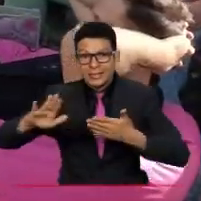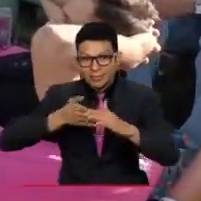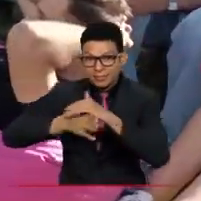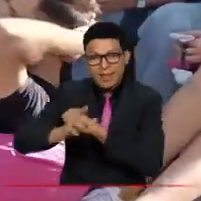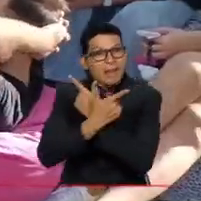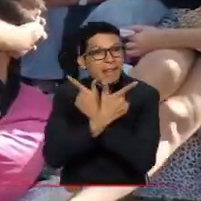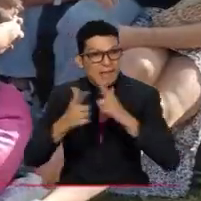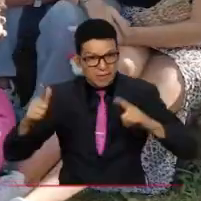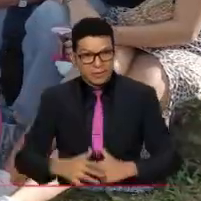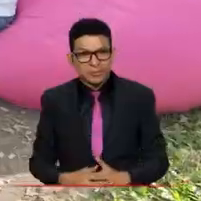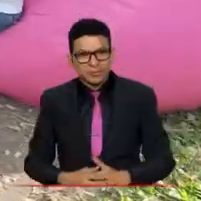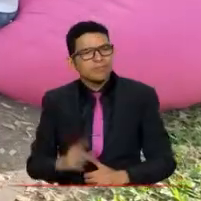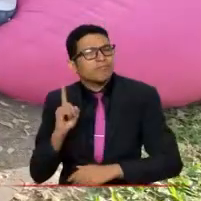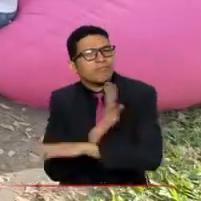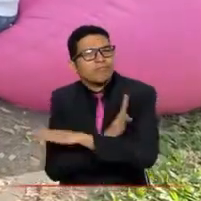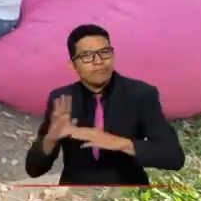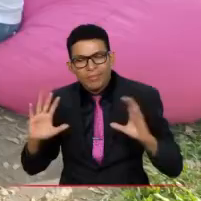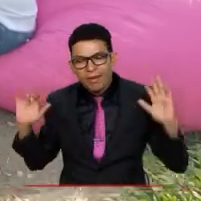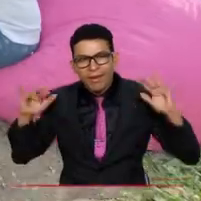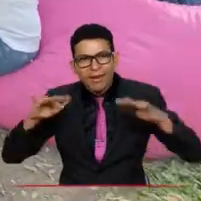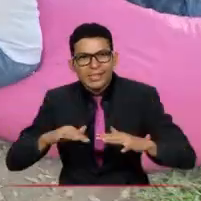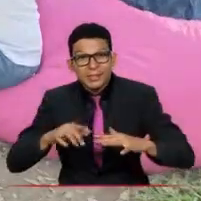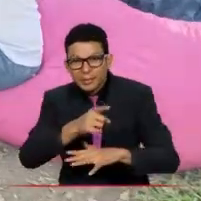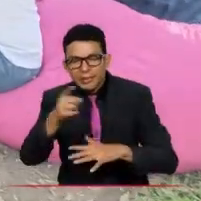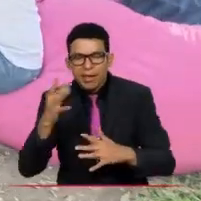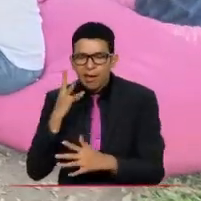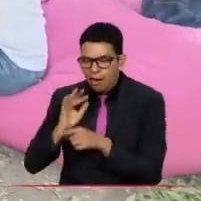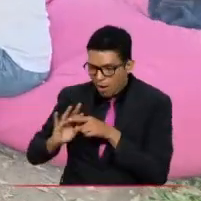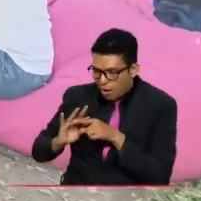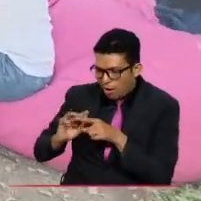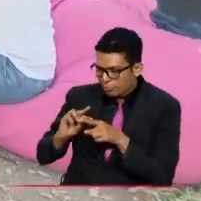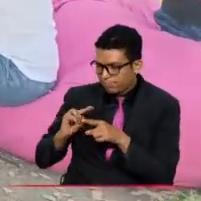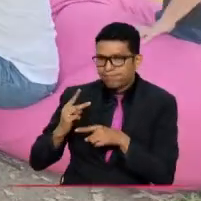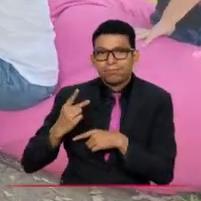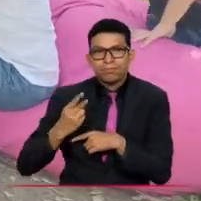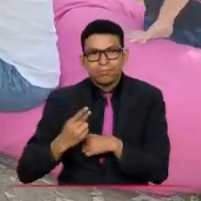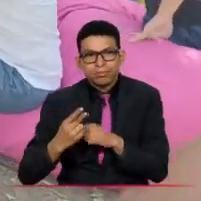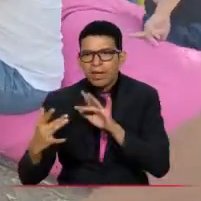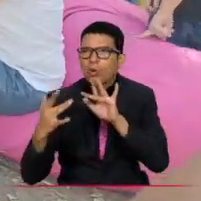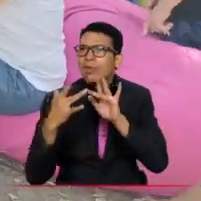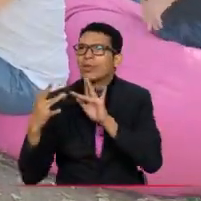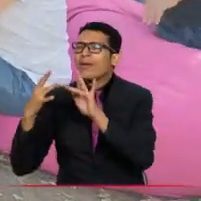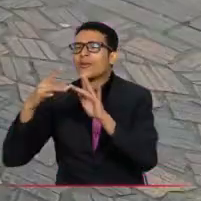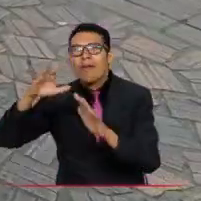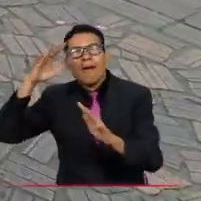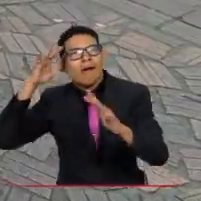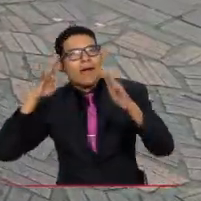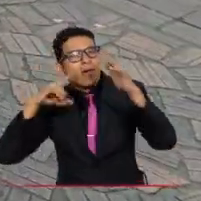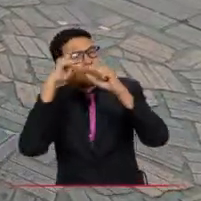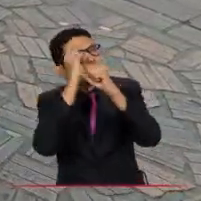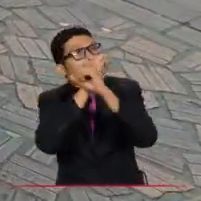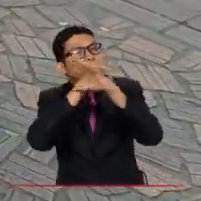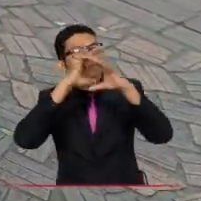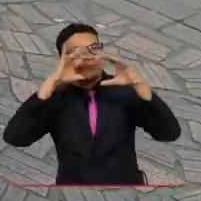libre. Biblioparche busca que los asistentes tengan una experiencia transformadora donde el contacto con la naturaleza y la imaginación